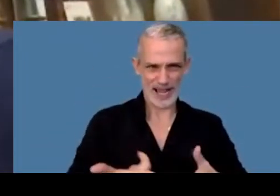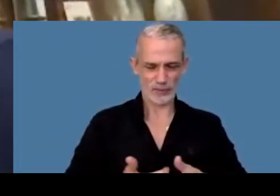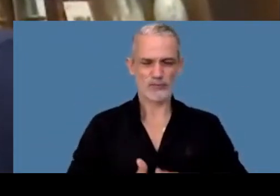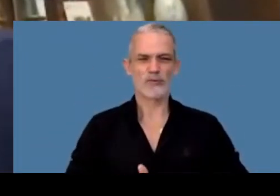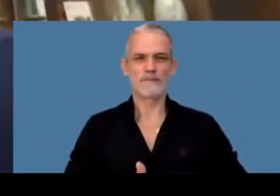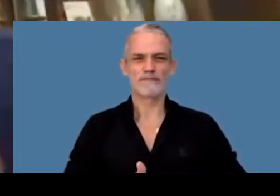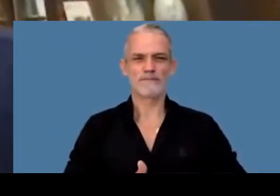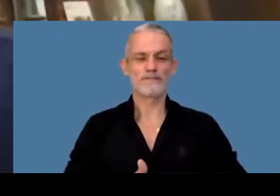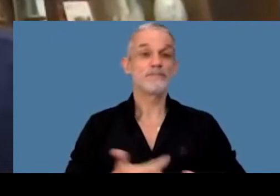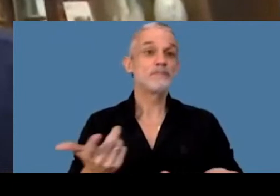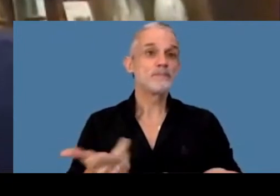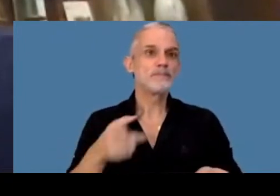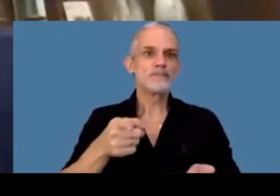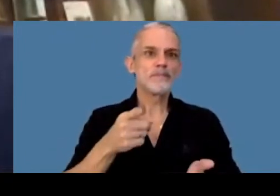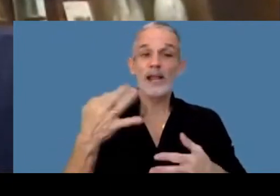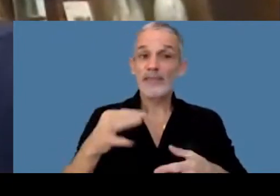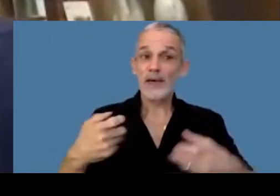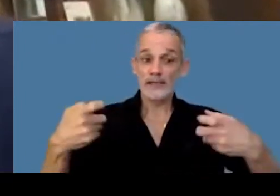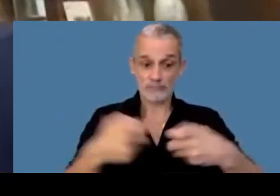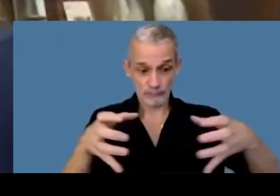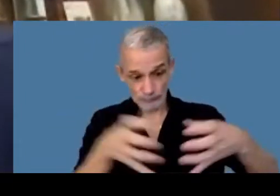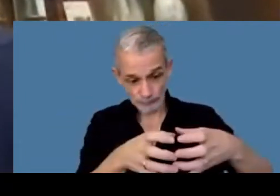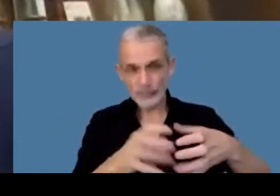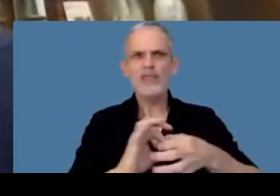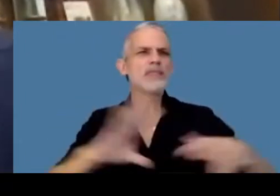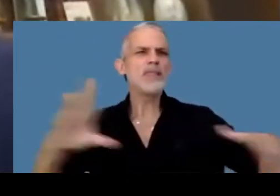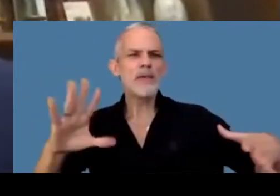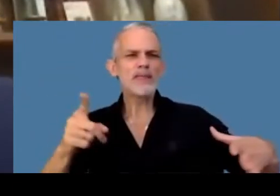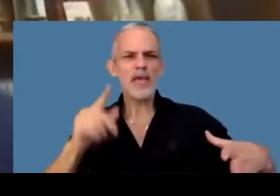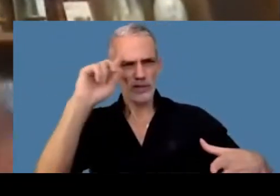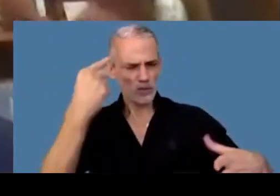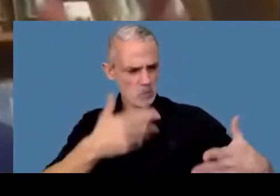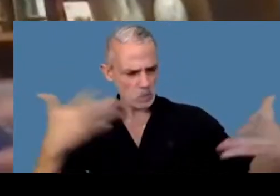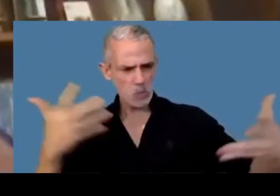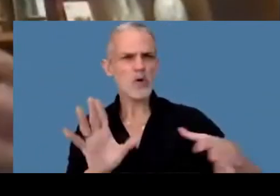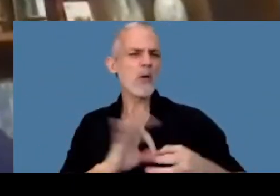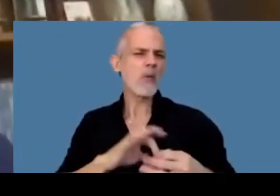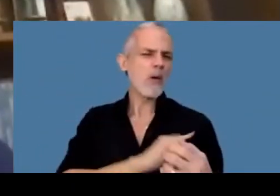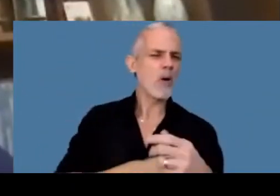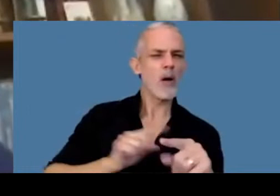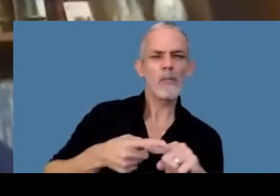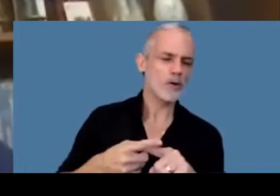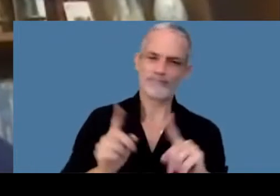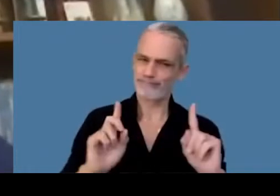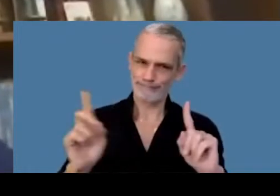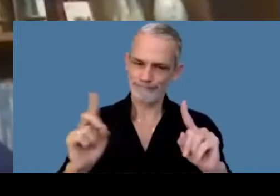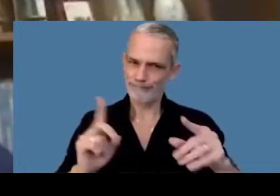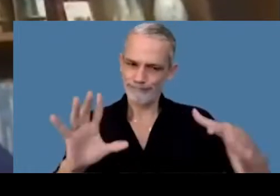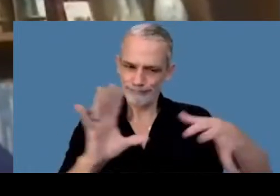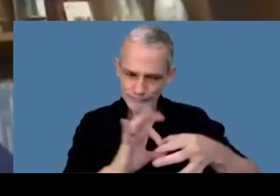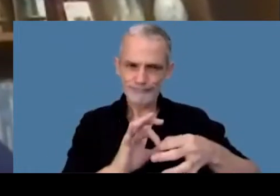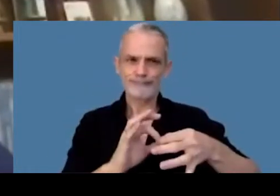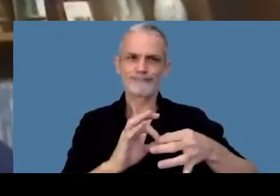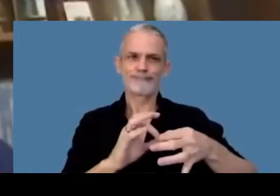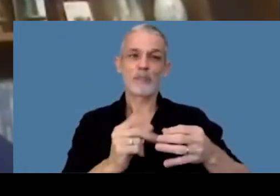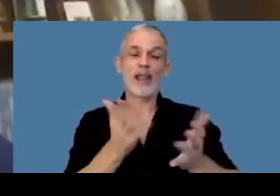Y son y deben ser independientes, autónomas, ¿no? El concepto de independencia, en general, cuando hablamos de derecho